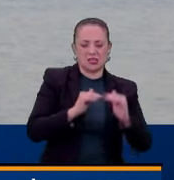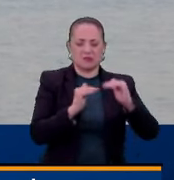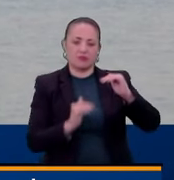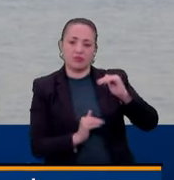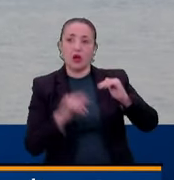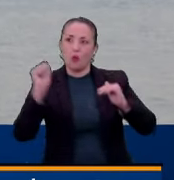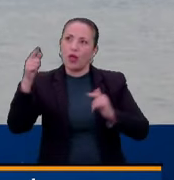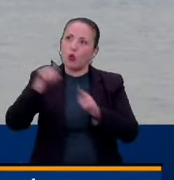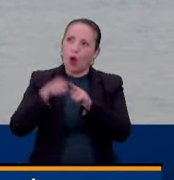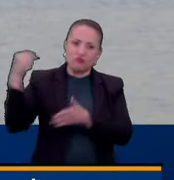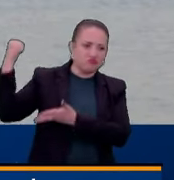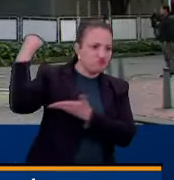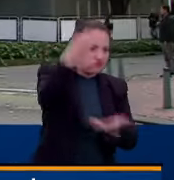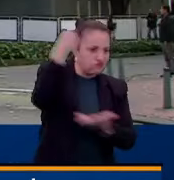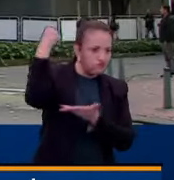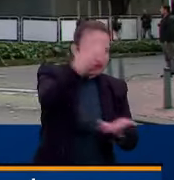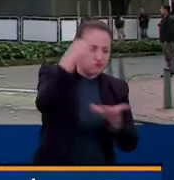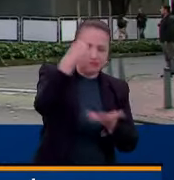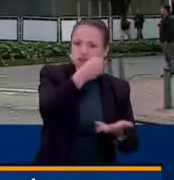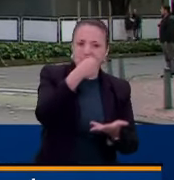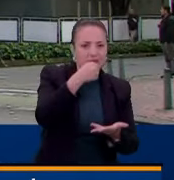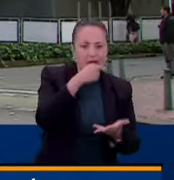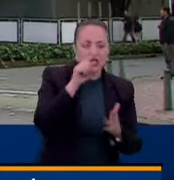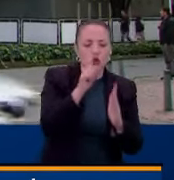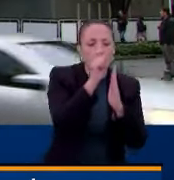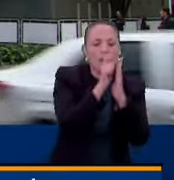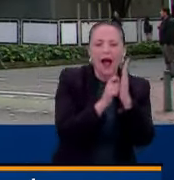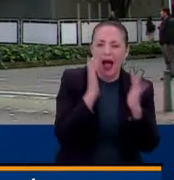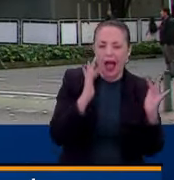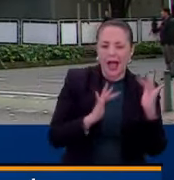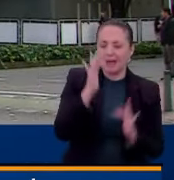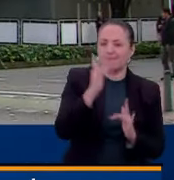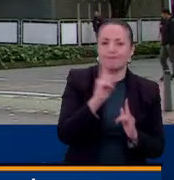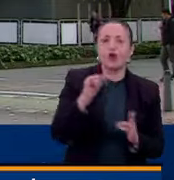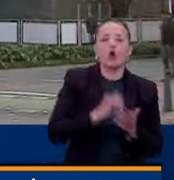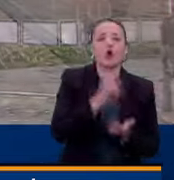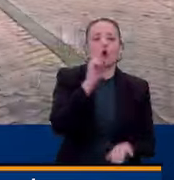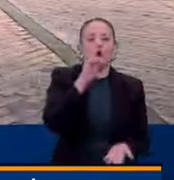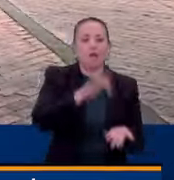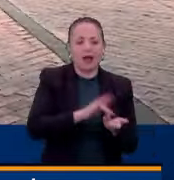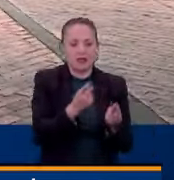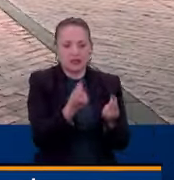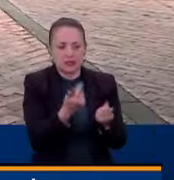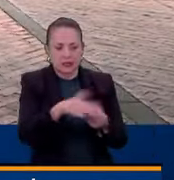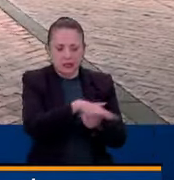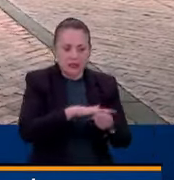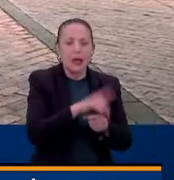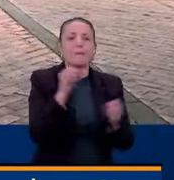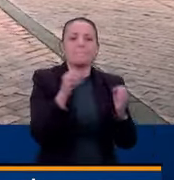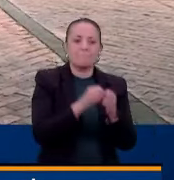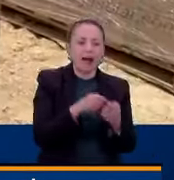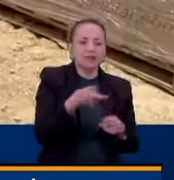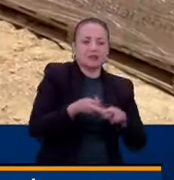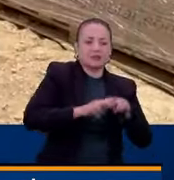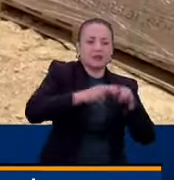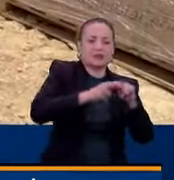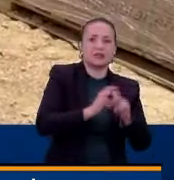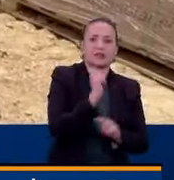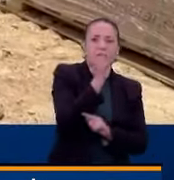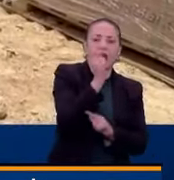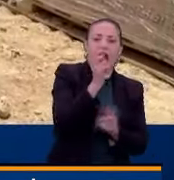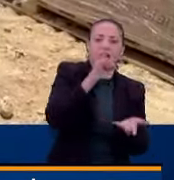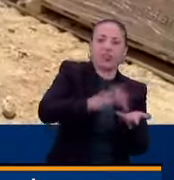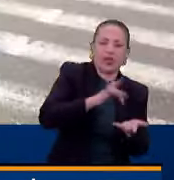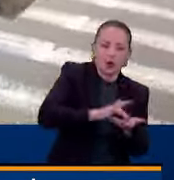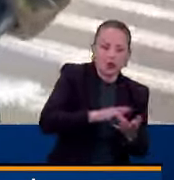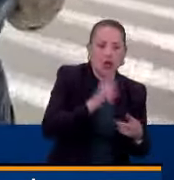cumplen, valga la redundancia, las condiciones, el déficit fiscal, los altos intereses de la deuda que se están pagando y también, y que están